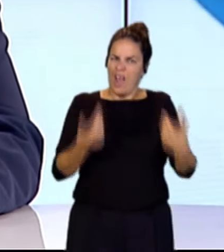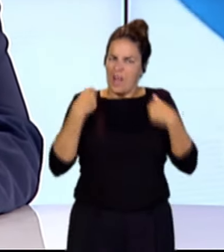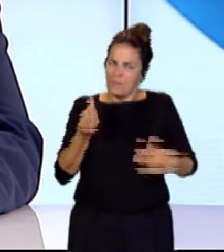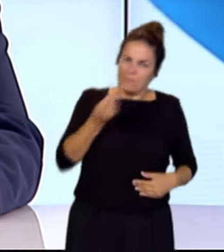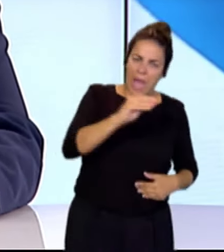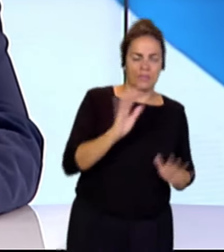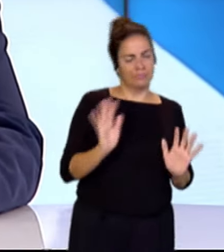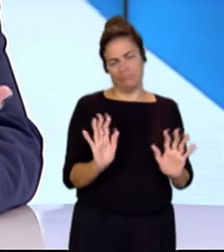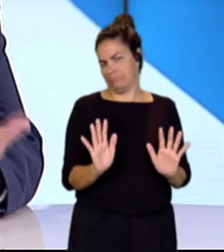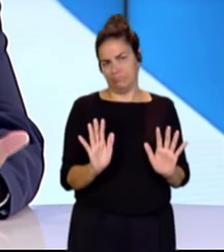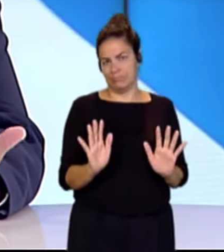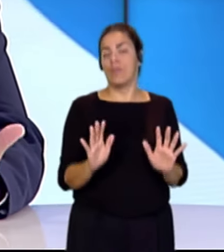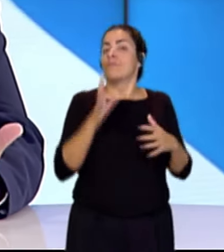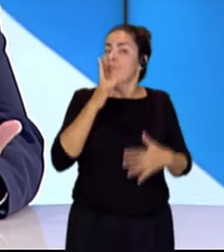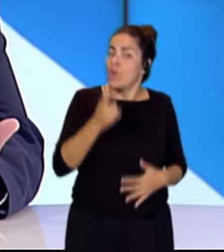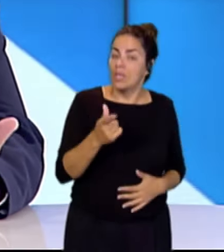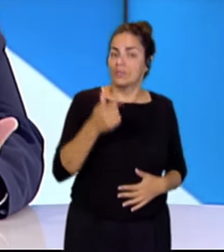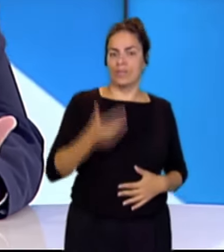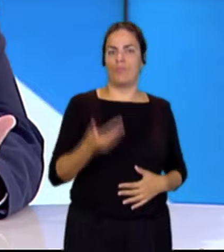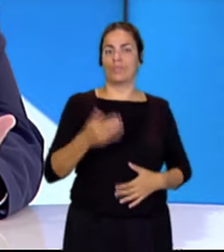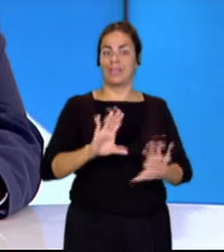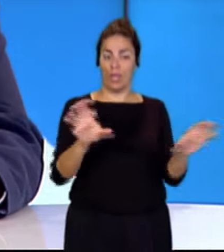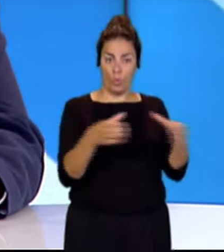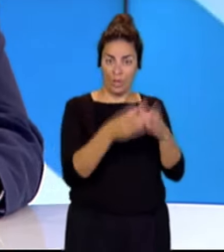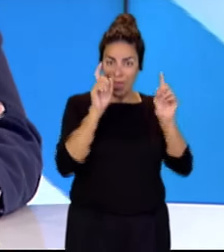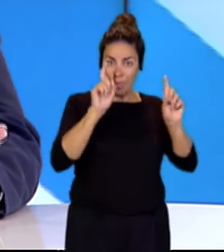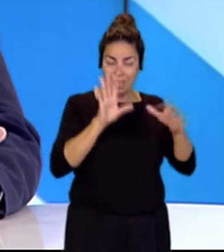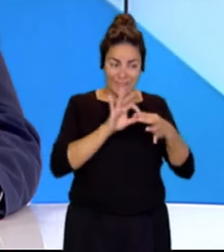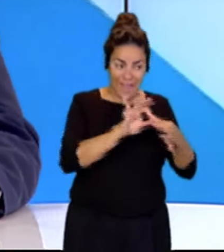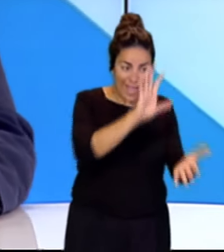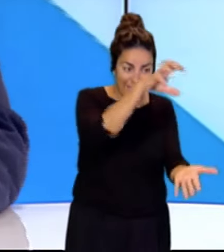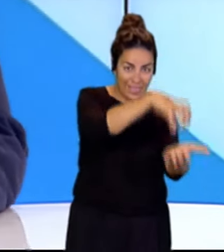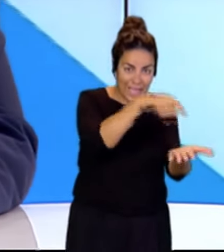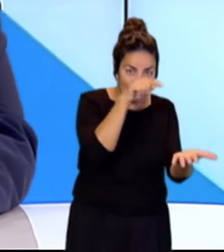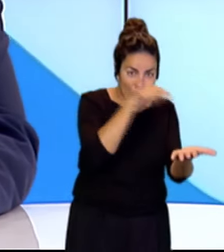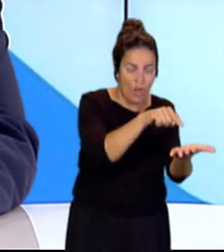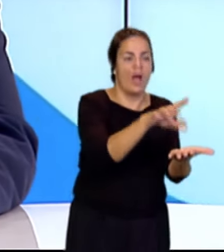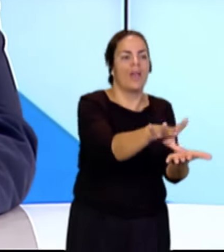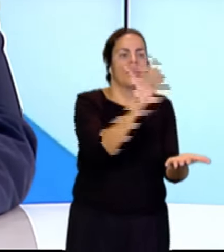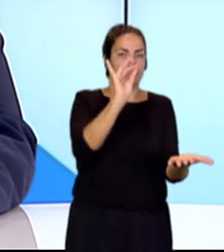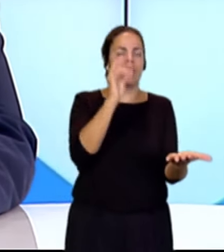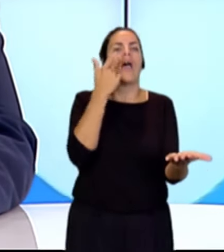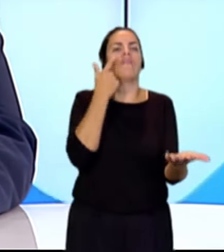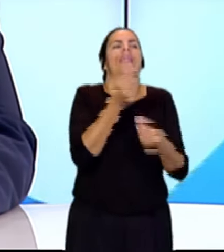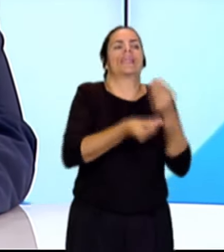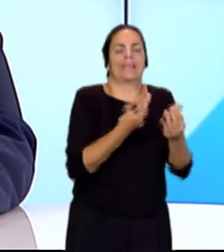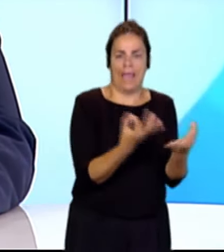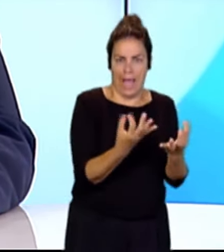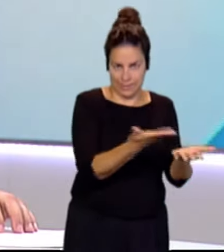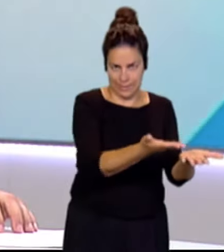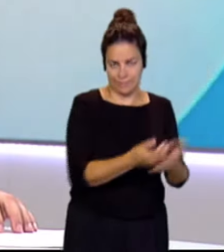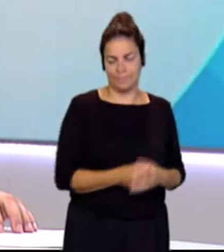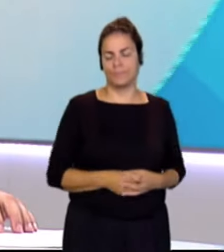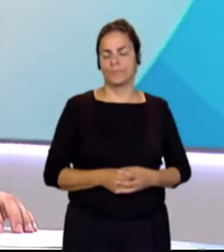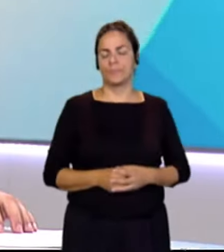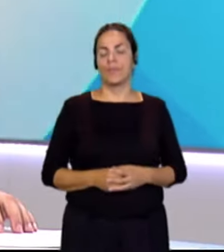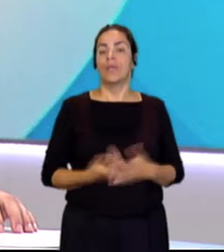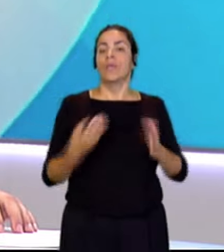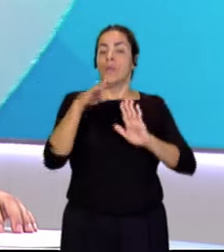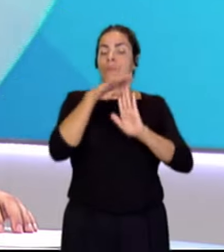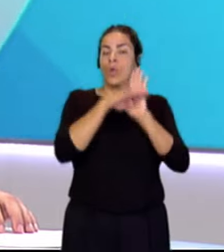importante que la comunidad educativa de ese centro sea quien decida lo que hacer en cada momento ese protocolo consejero viene